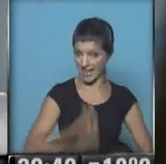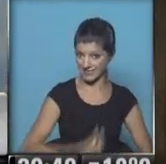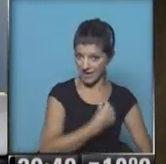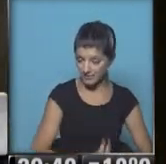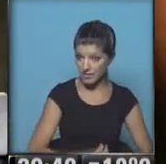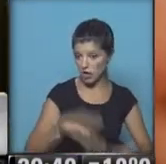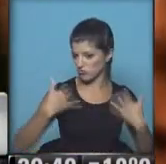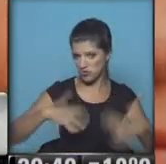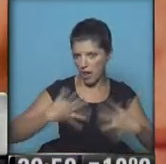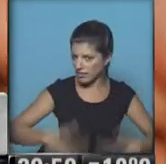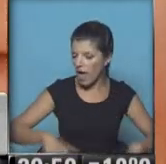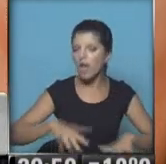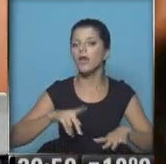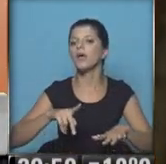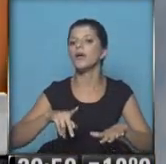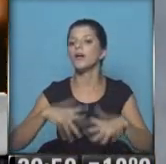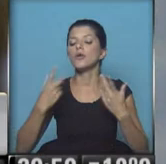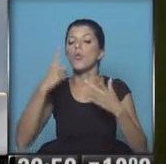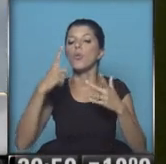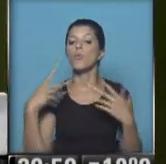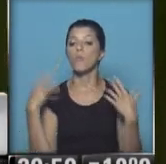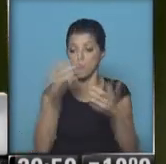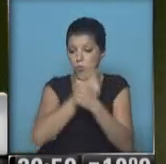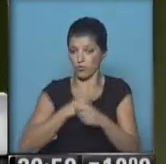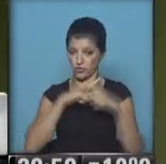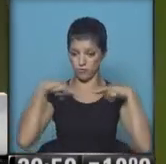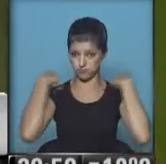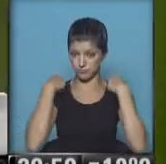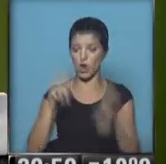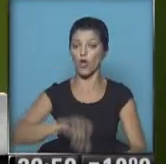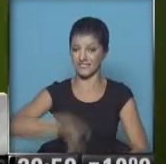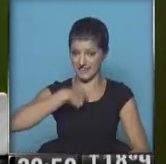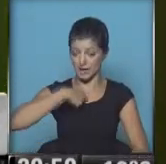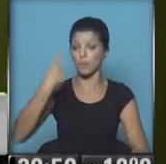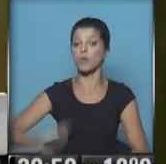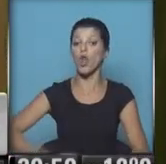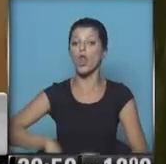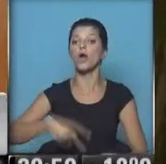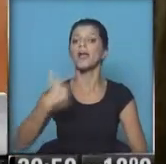flojita y un buzo con cierre de color bordón.